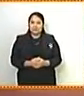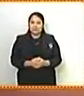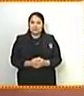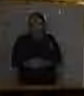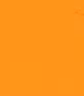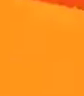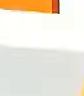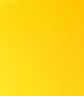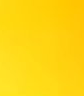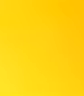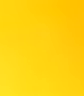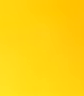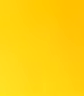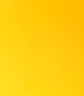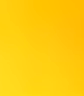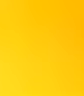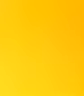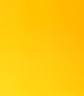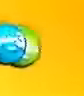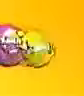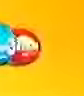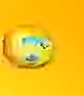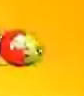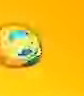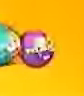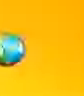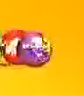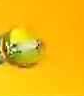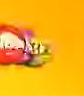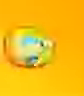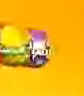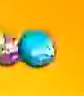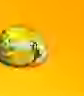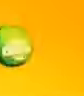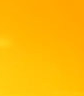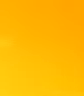La Cesta de la Esperanza presentaron el sorteo Loto.